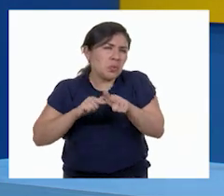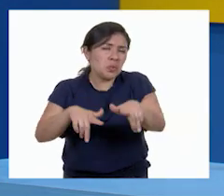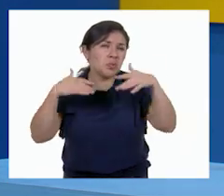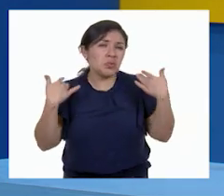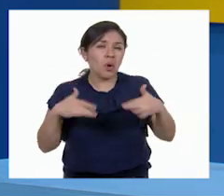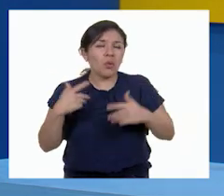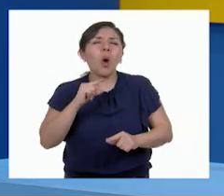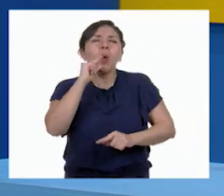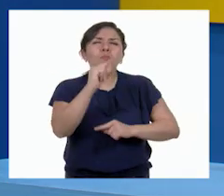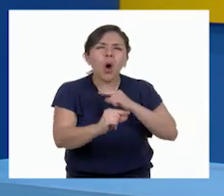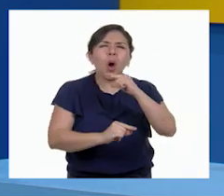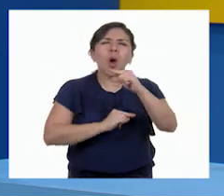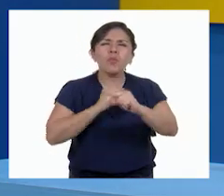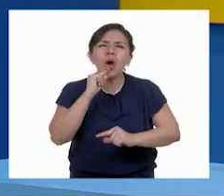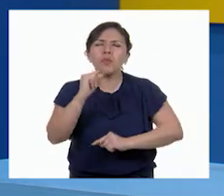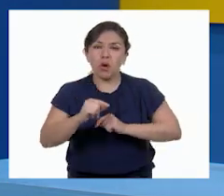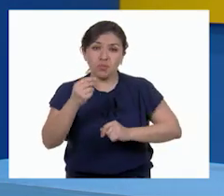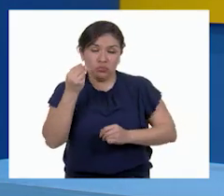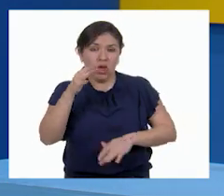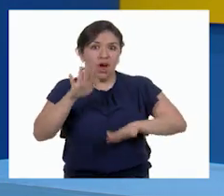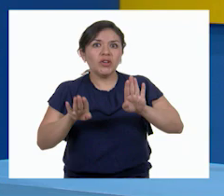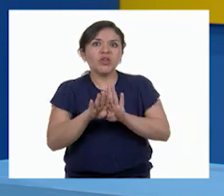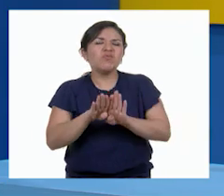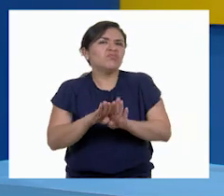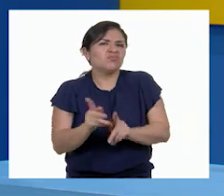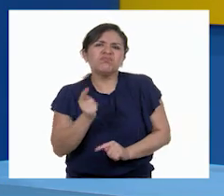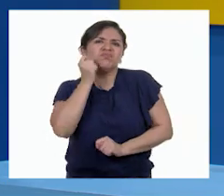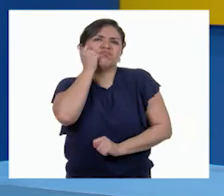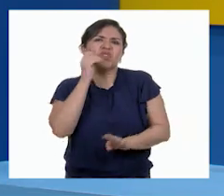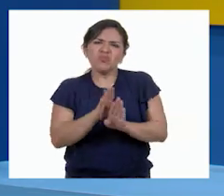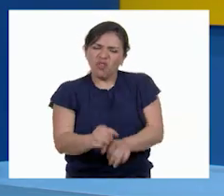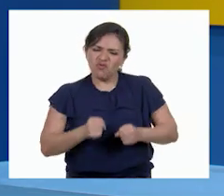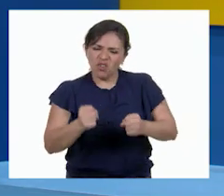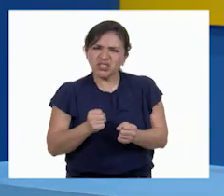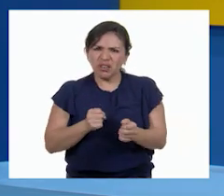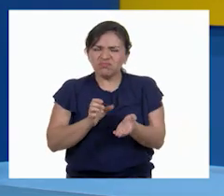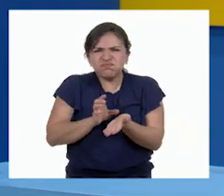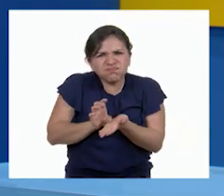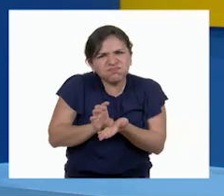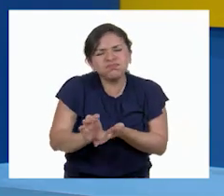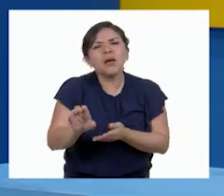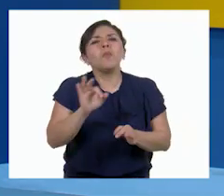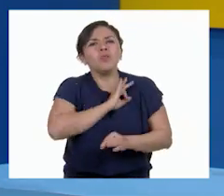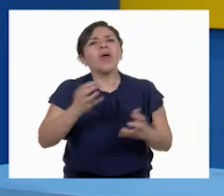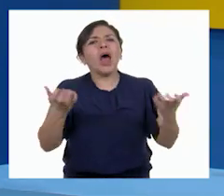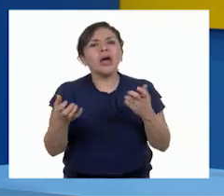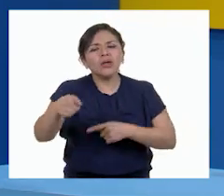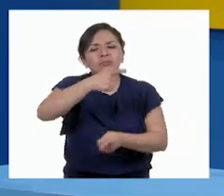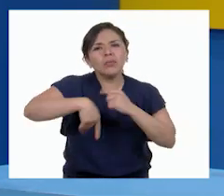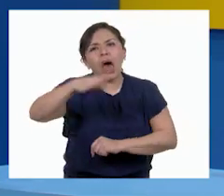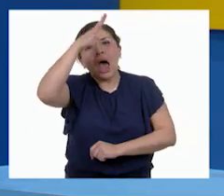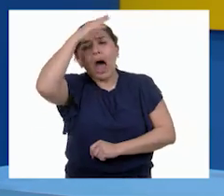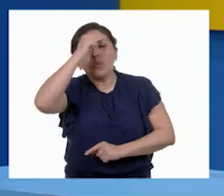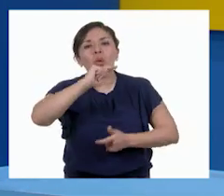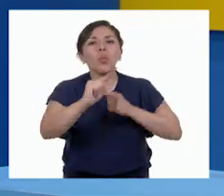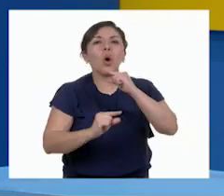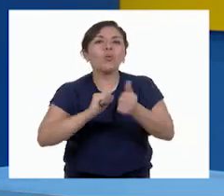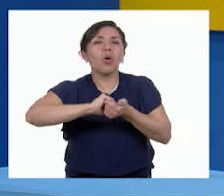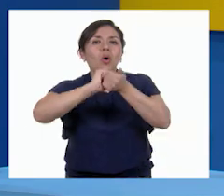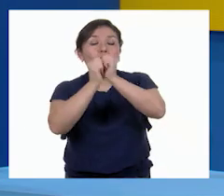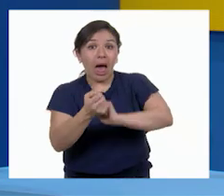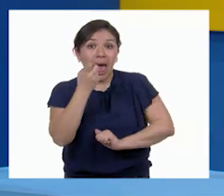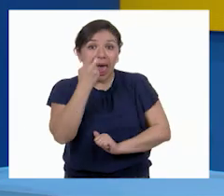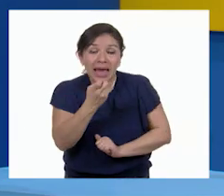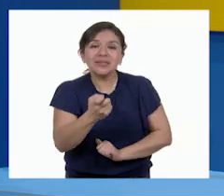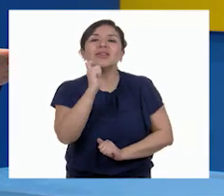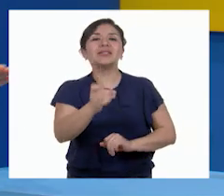quien poco a poco y muchas veces con el uso de la fuerza, fue logrando tejer redes de poder a su favor. En este proceso,